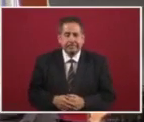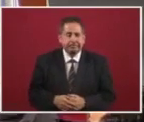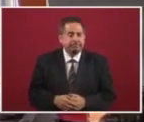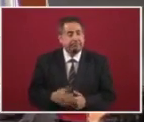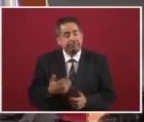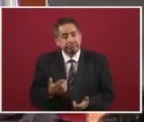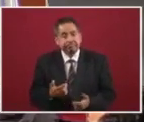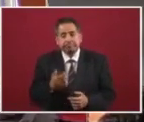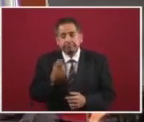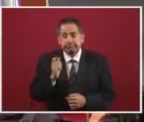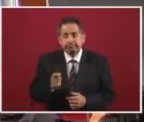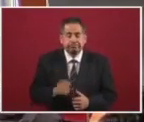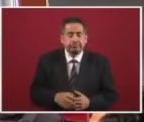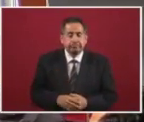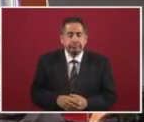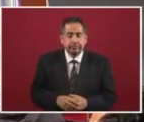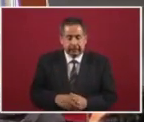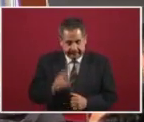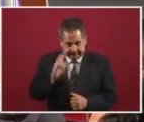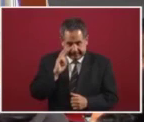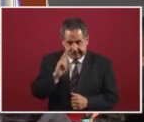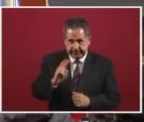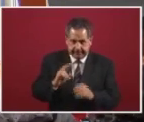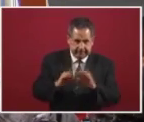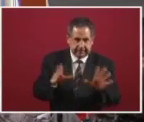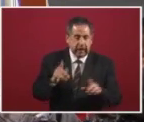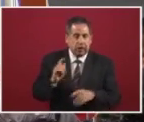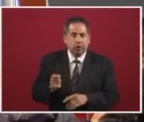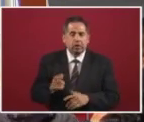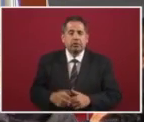Entonces, que se vea esto.